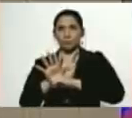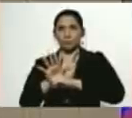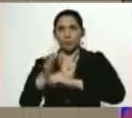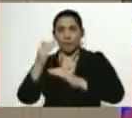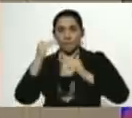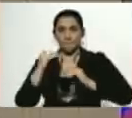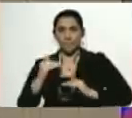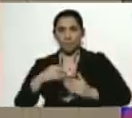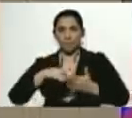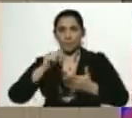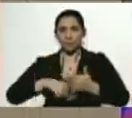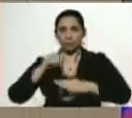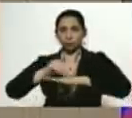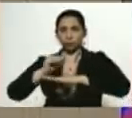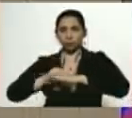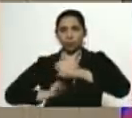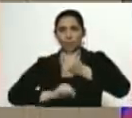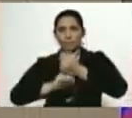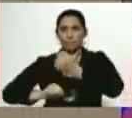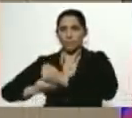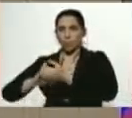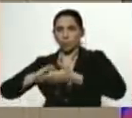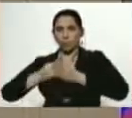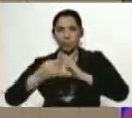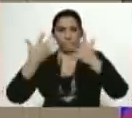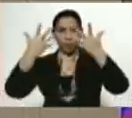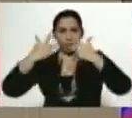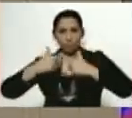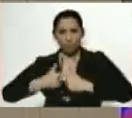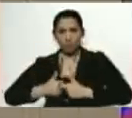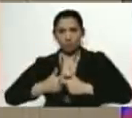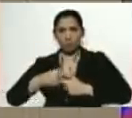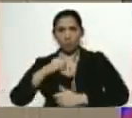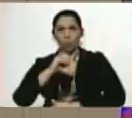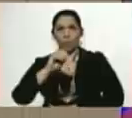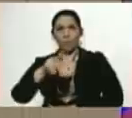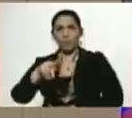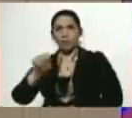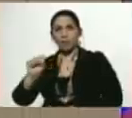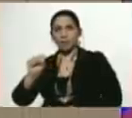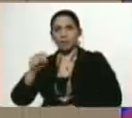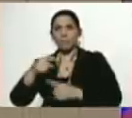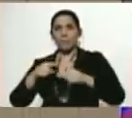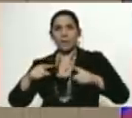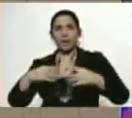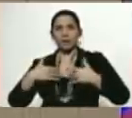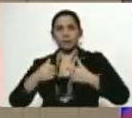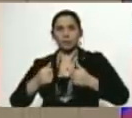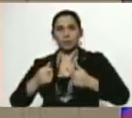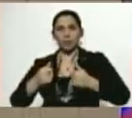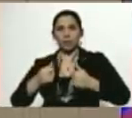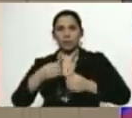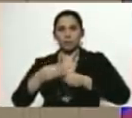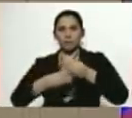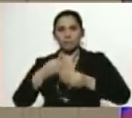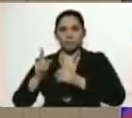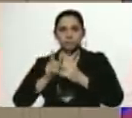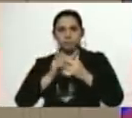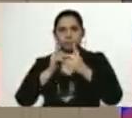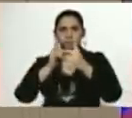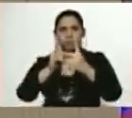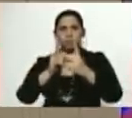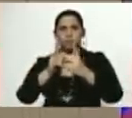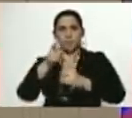firmantes solicitan el apoyo técnico y administrativo de la OPS para asegurar la implementación, seguimiento